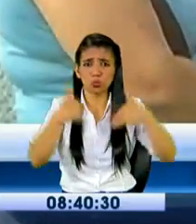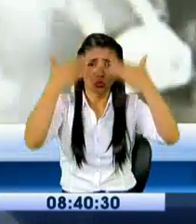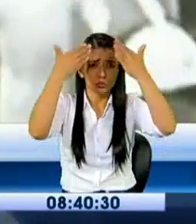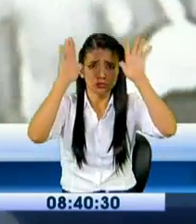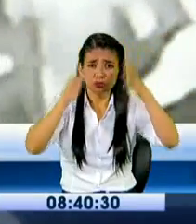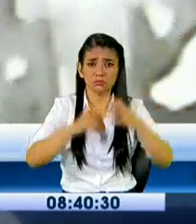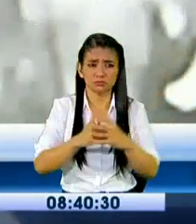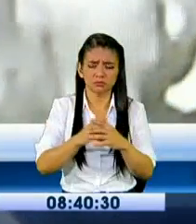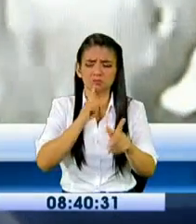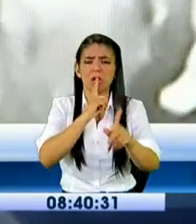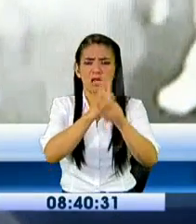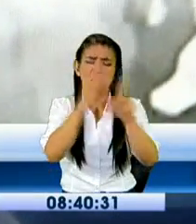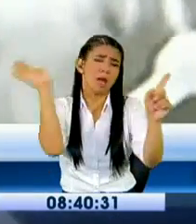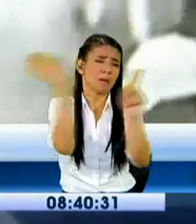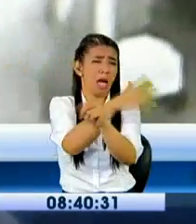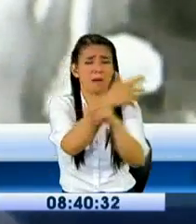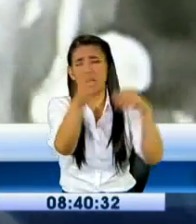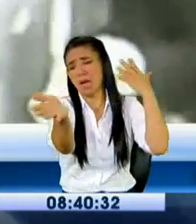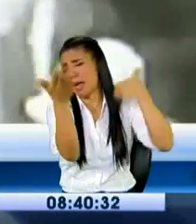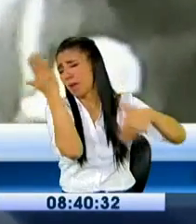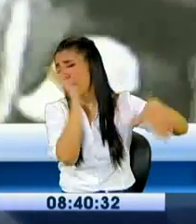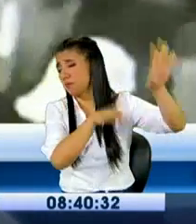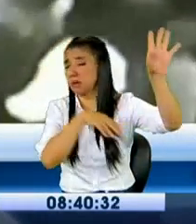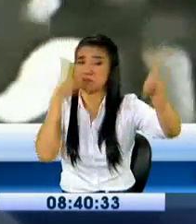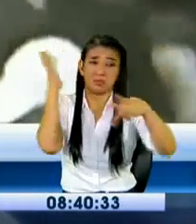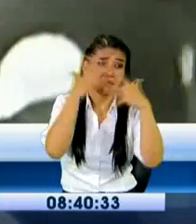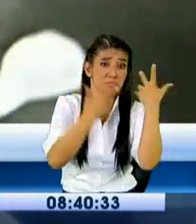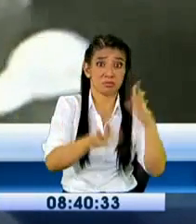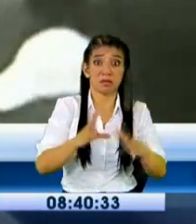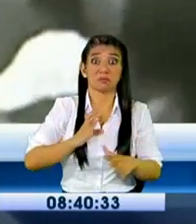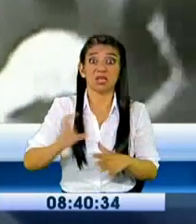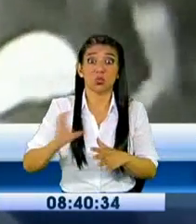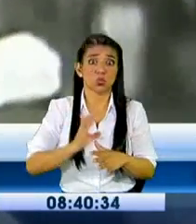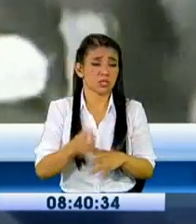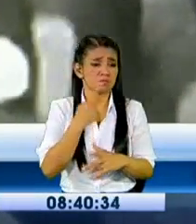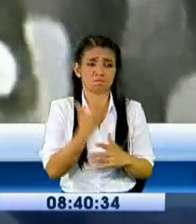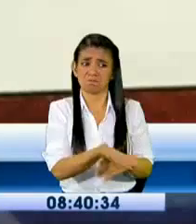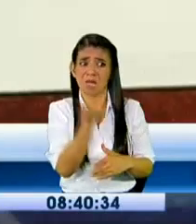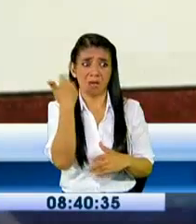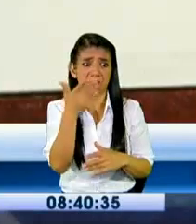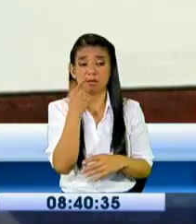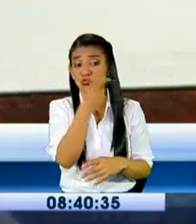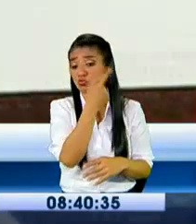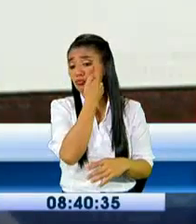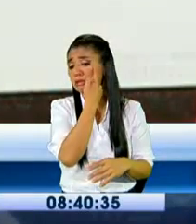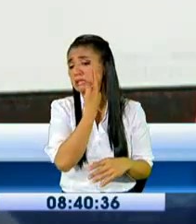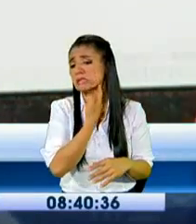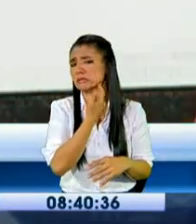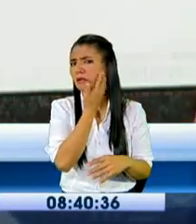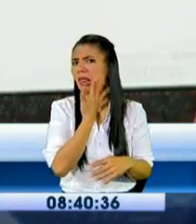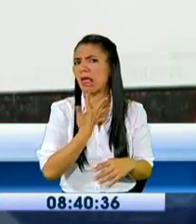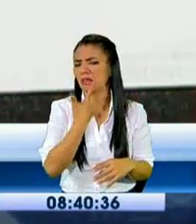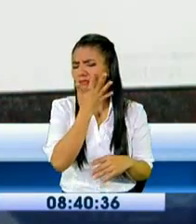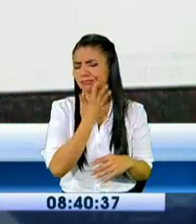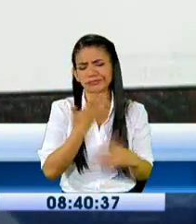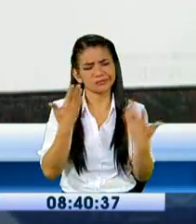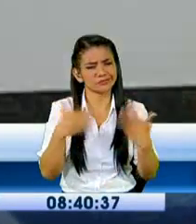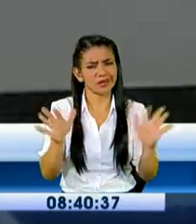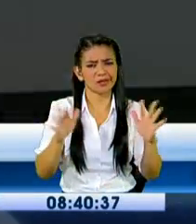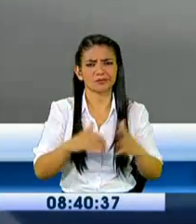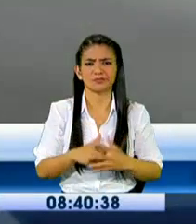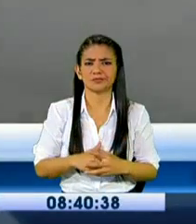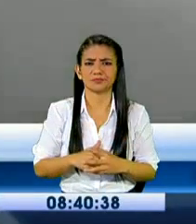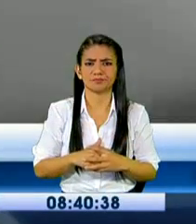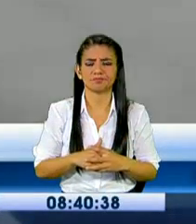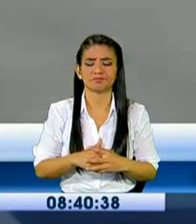dimos unos manotazos ahí, cuando ya de repente mi cuñado me dice vámonos, porque tenía la cara completamente